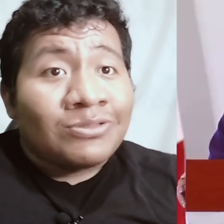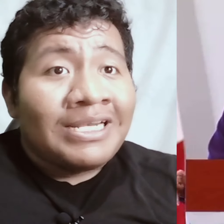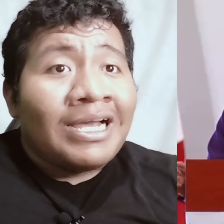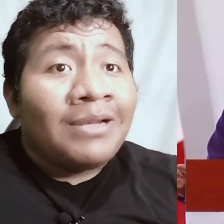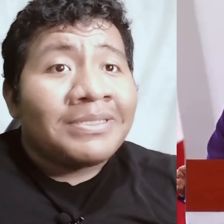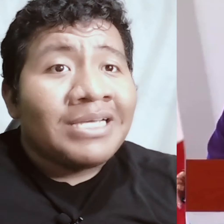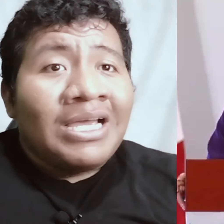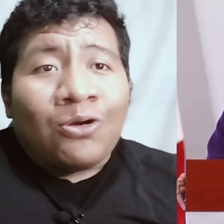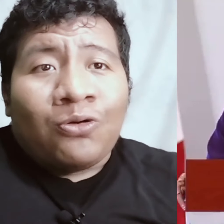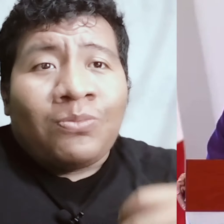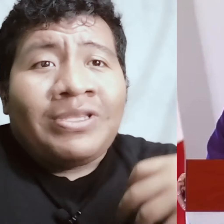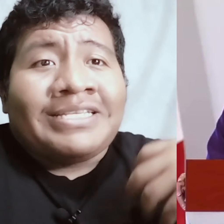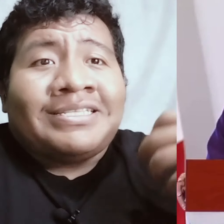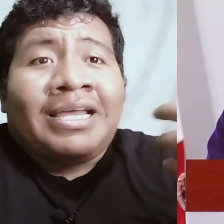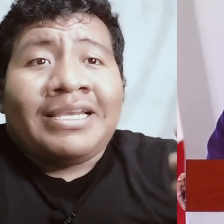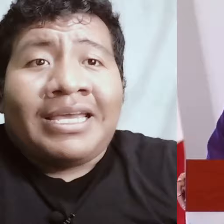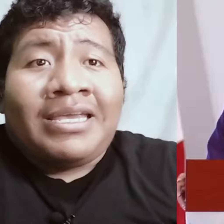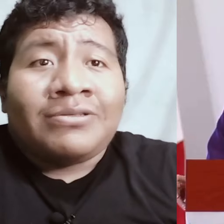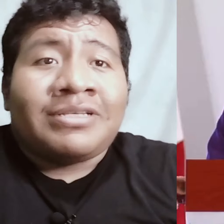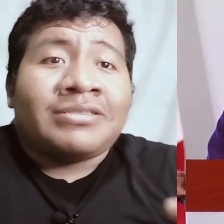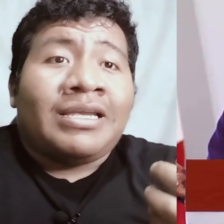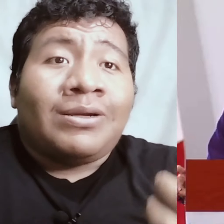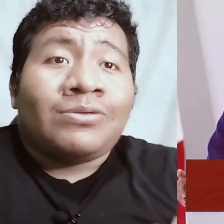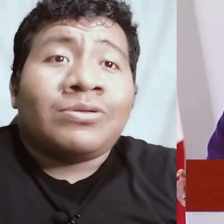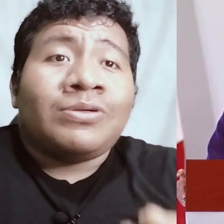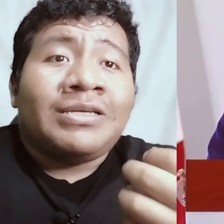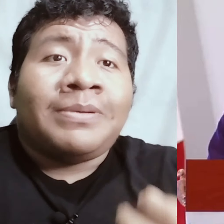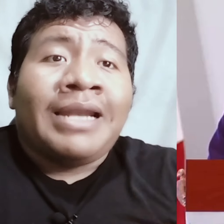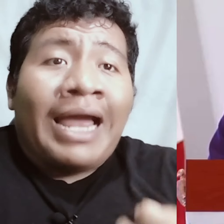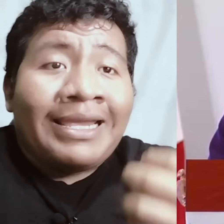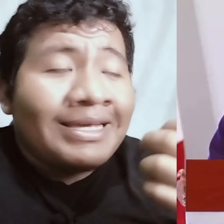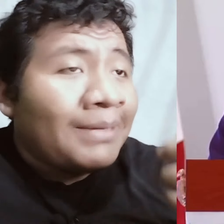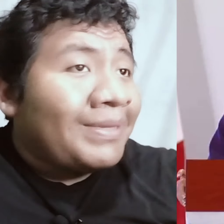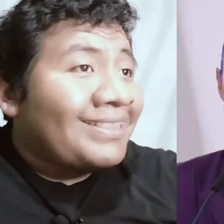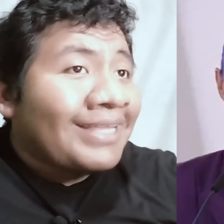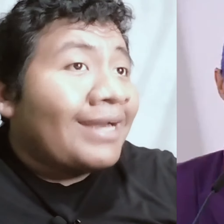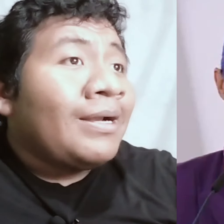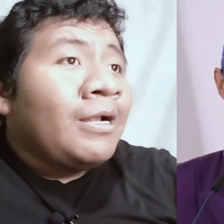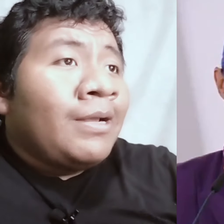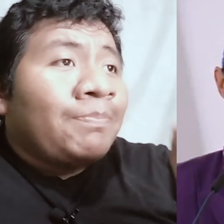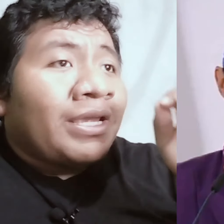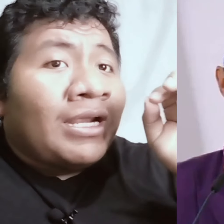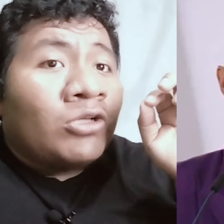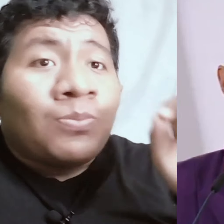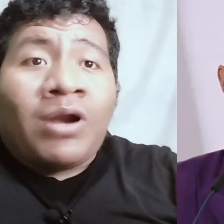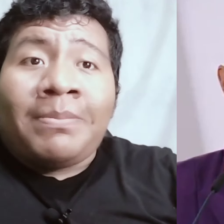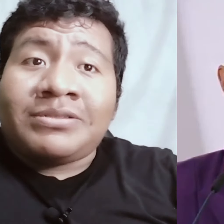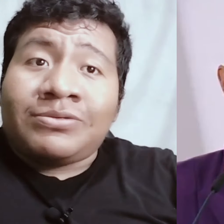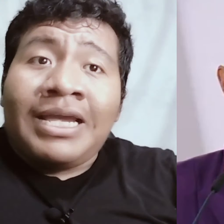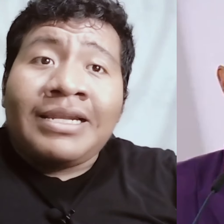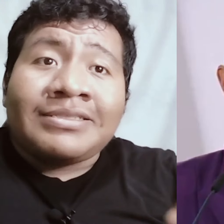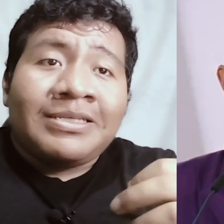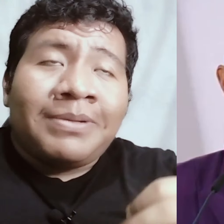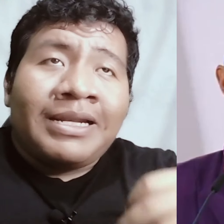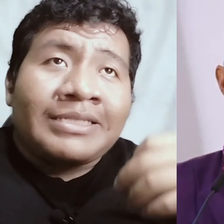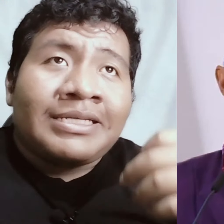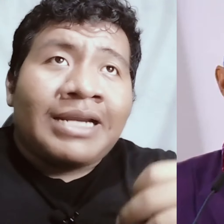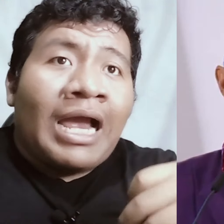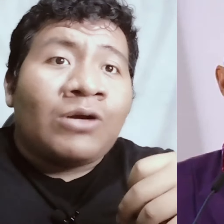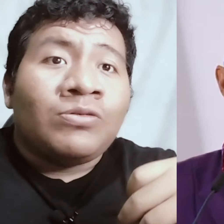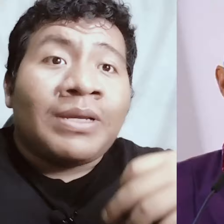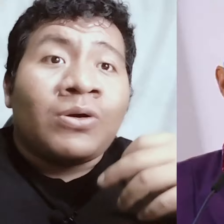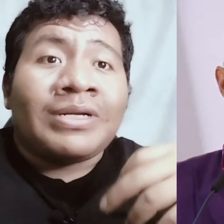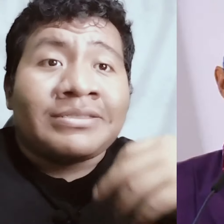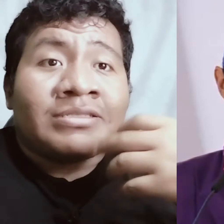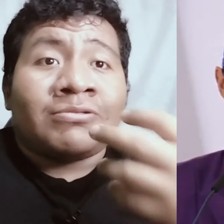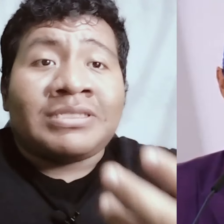de Xóchitl Gálvez, como decían que ellos hasta incluso iban a incrementar los programas sociales, iban a hacer